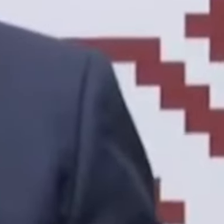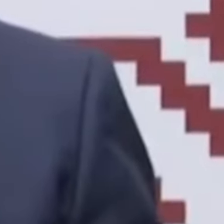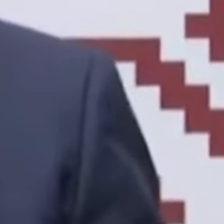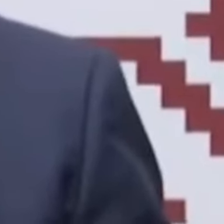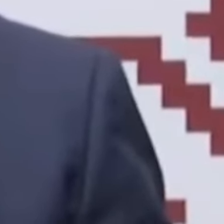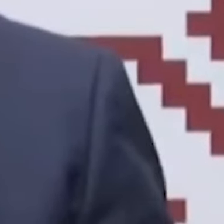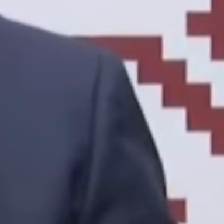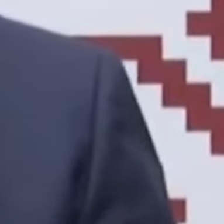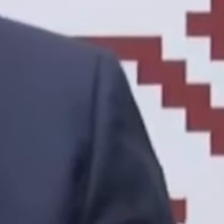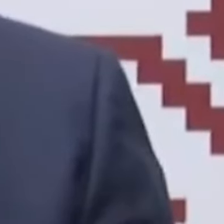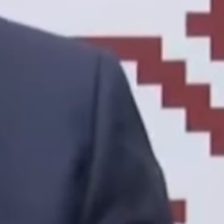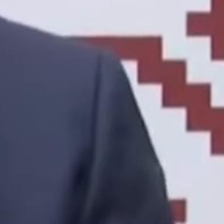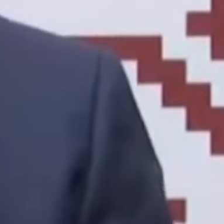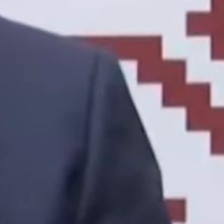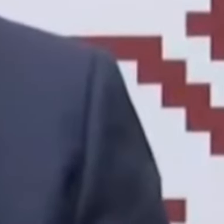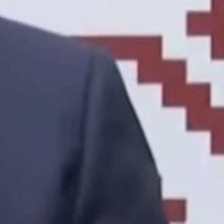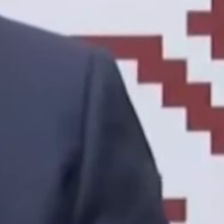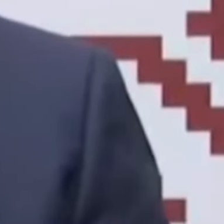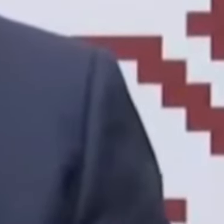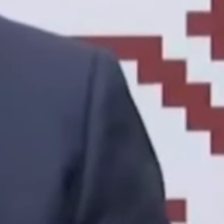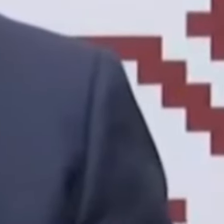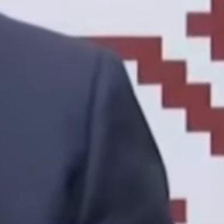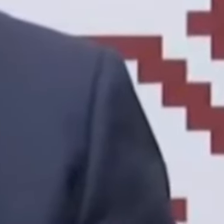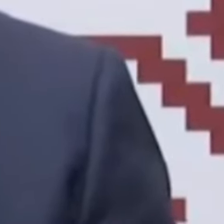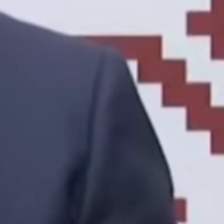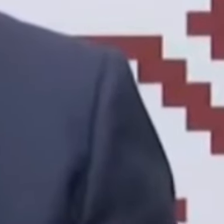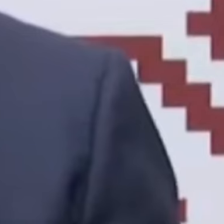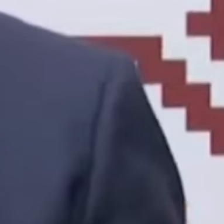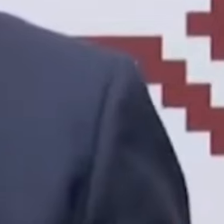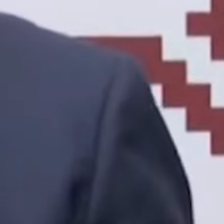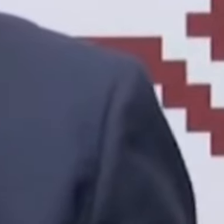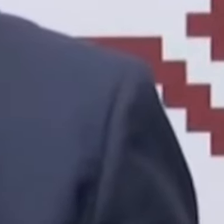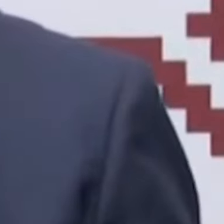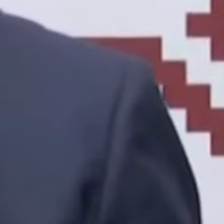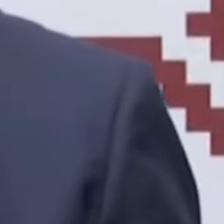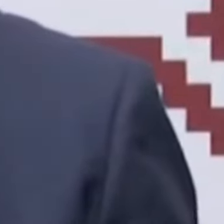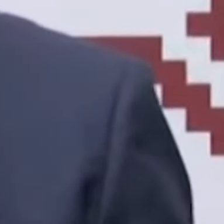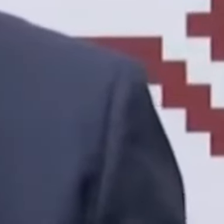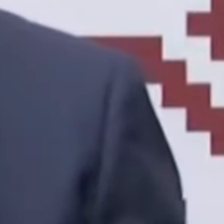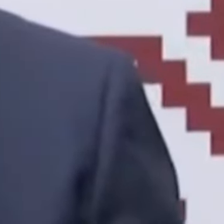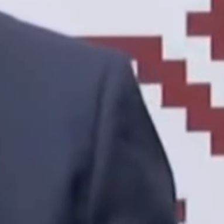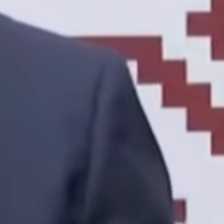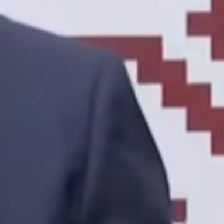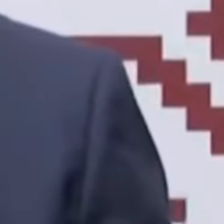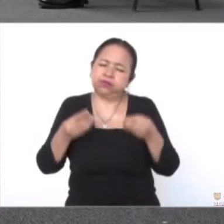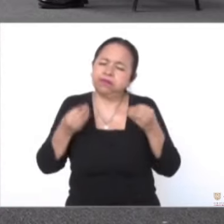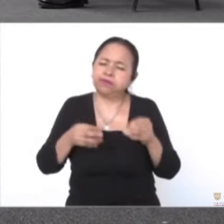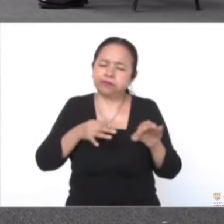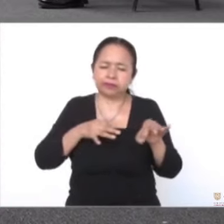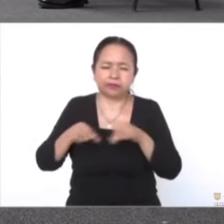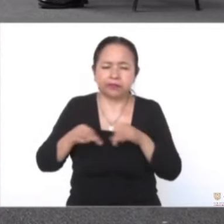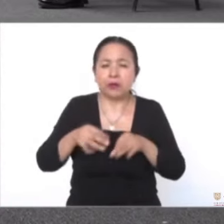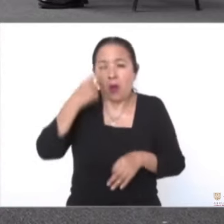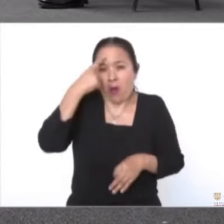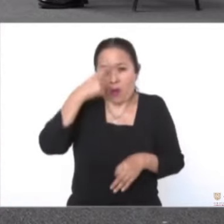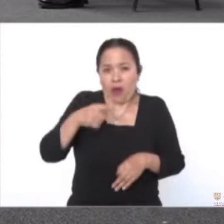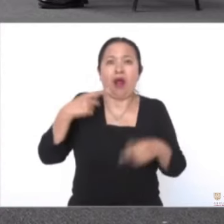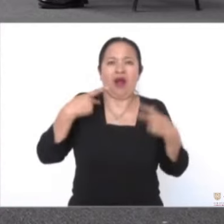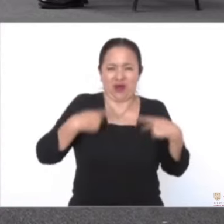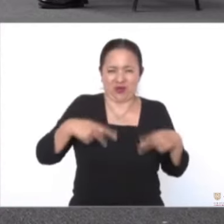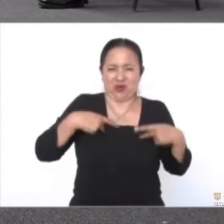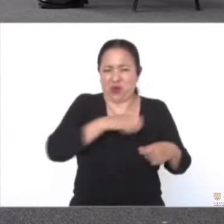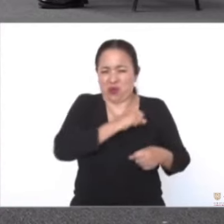cártel de Tláhuac, cuyo fundador apodado El Ojos fue abatido en 2017 durante un operativo de la Marina en esa demarcación. En tanto, el encargado de la